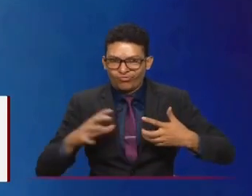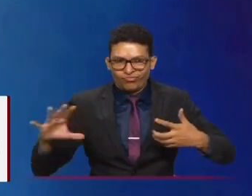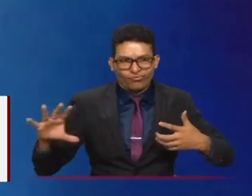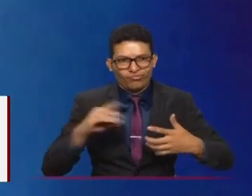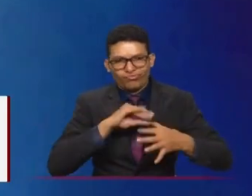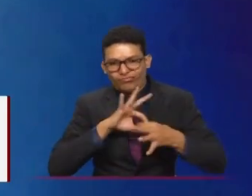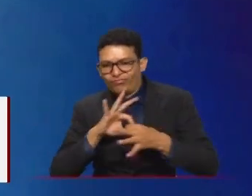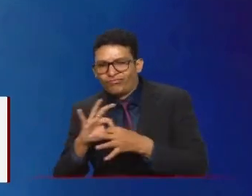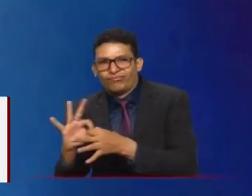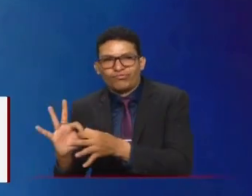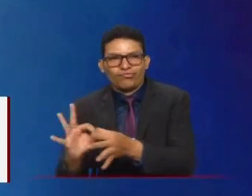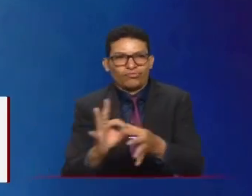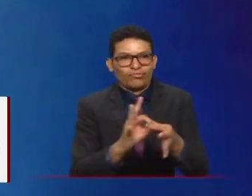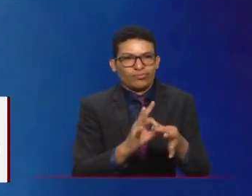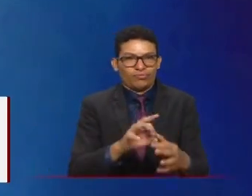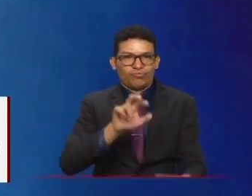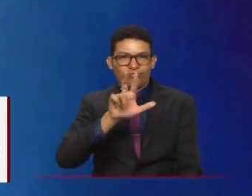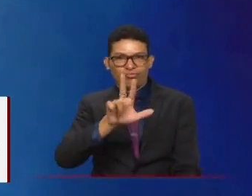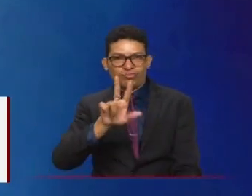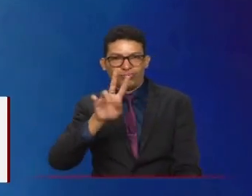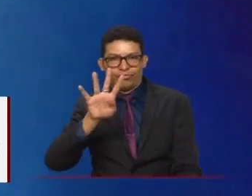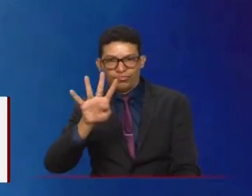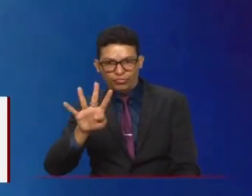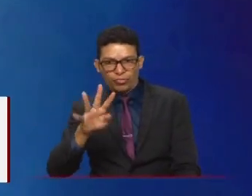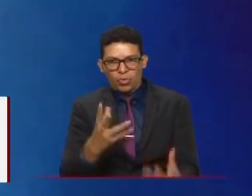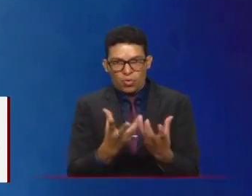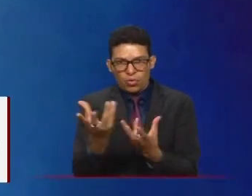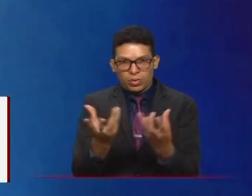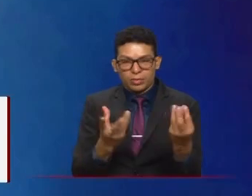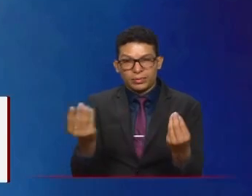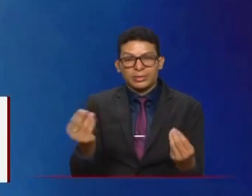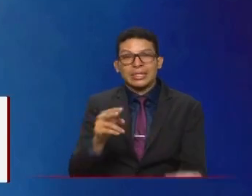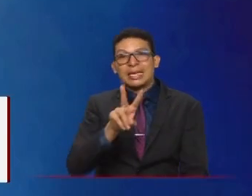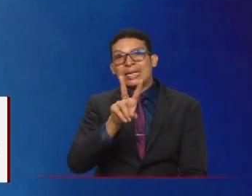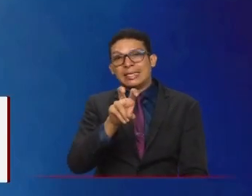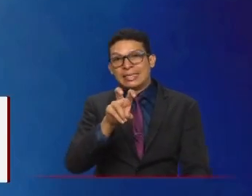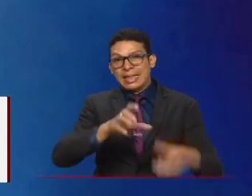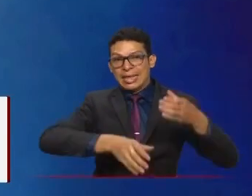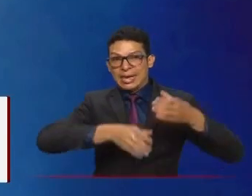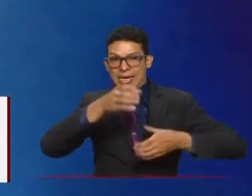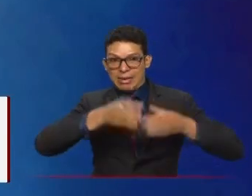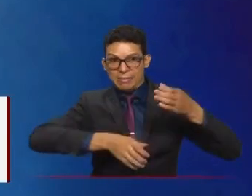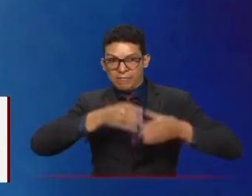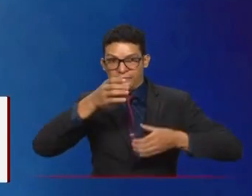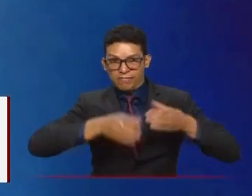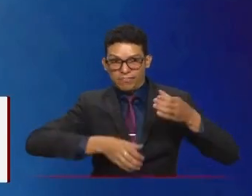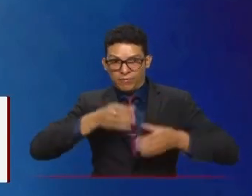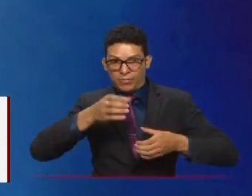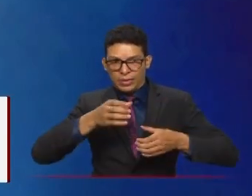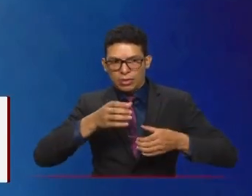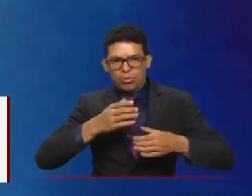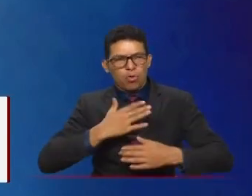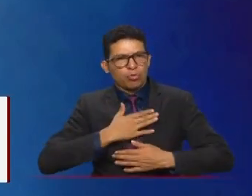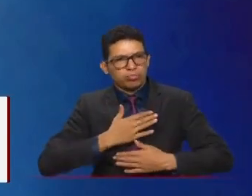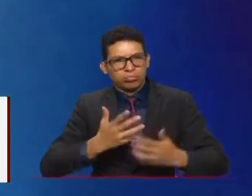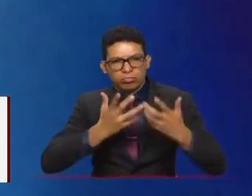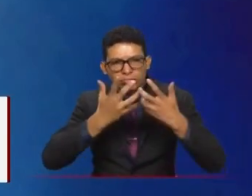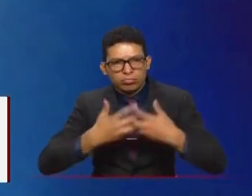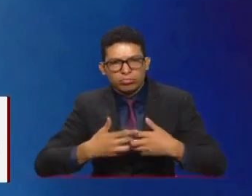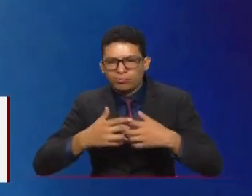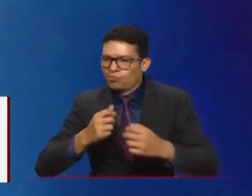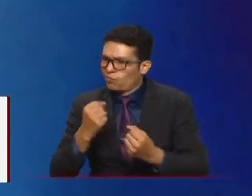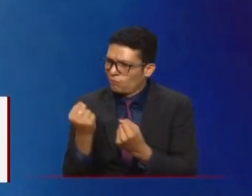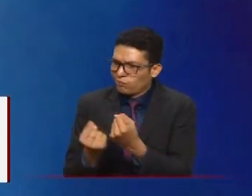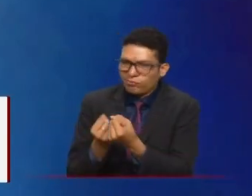somos 34 gremios siete cámaras de comercio y un número importante de empresas que tienen plena disposición de apoyar en el